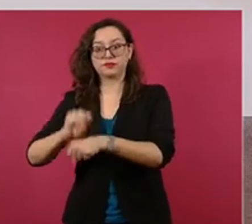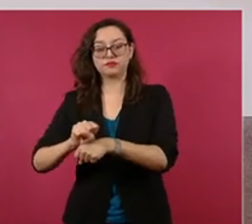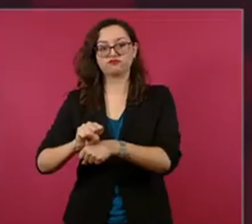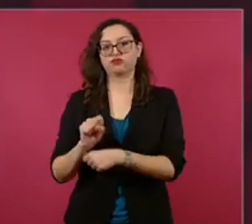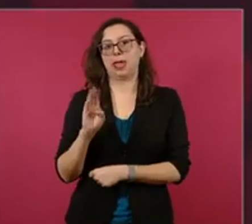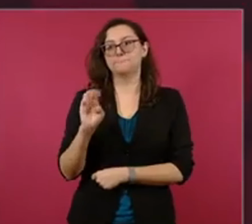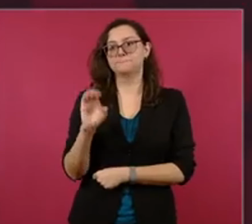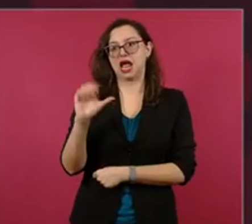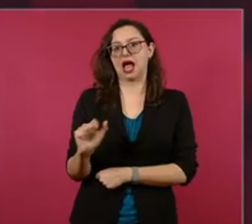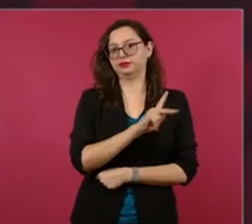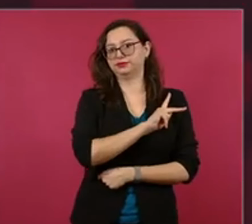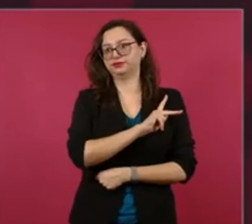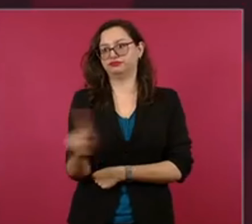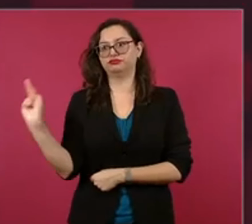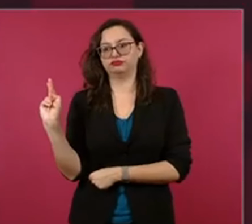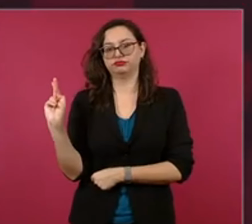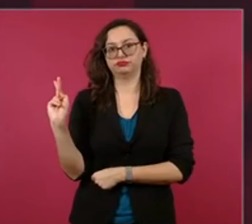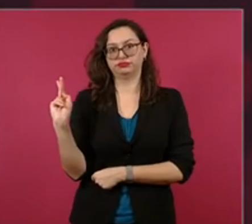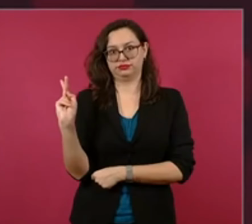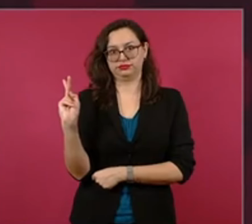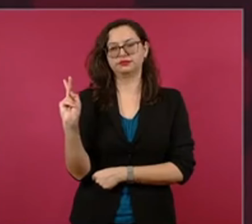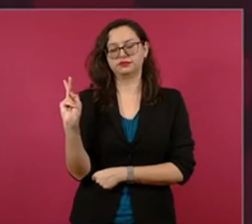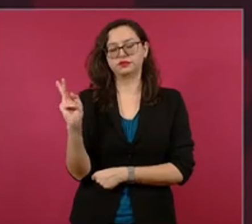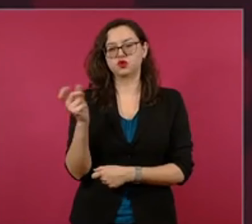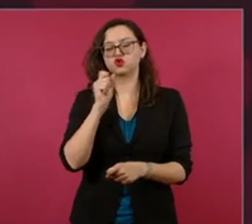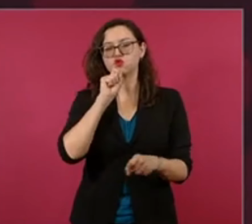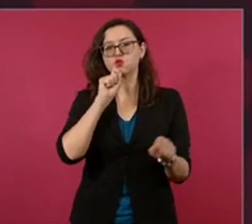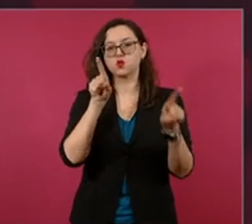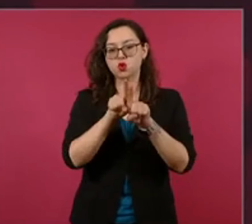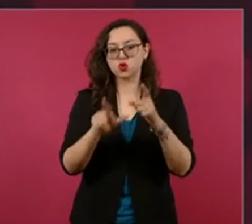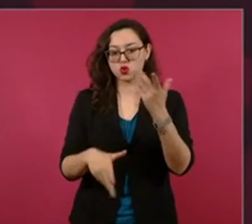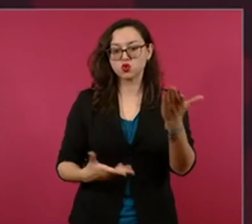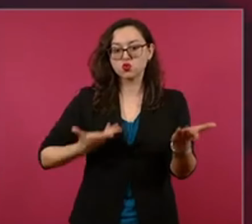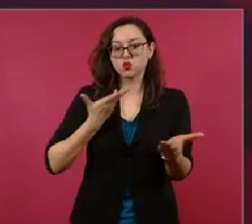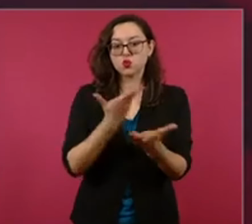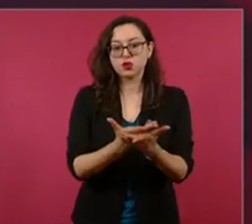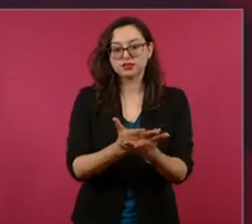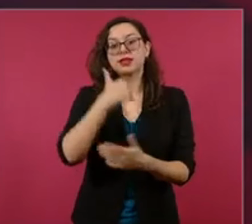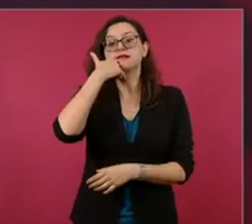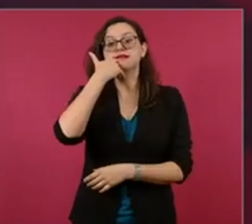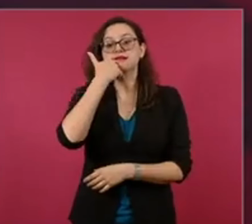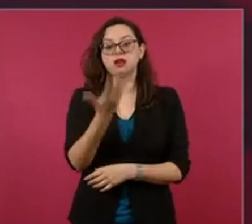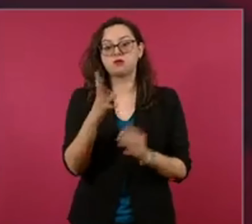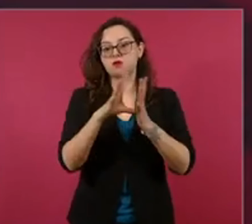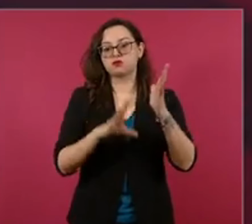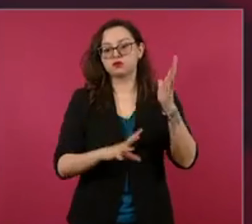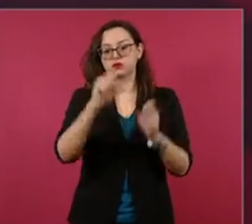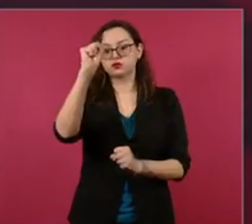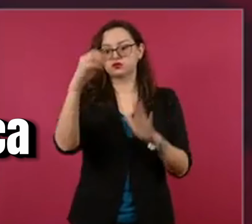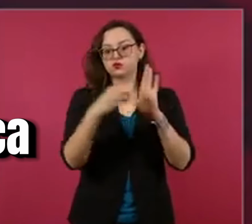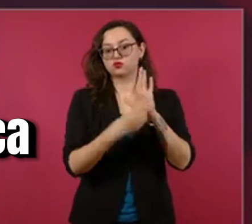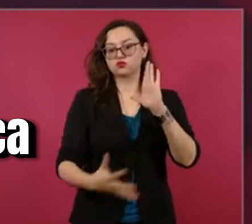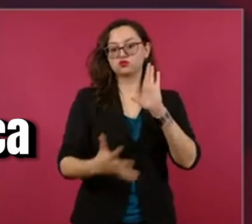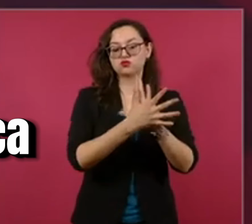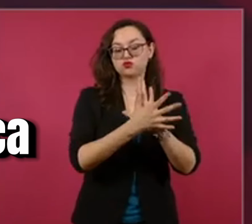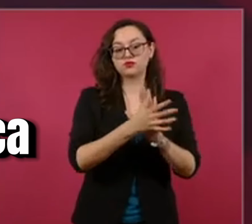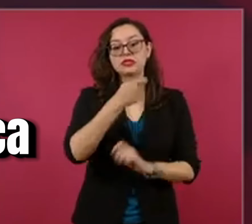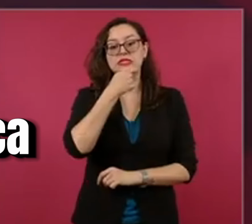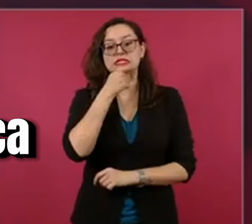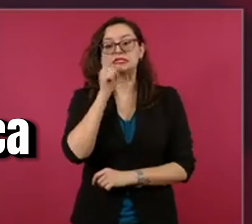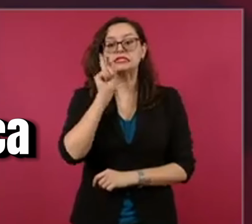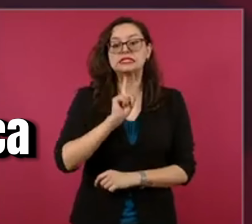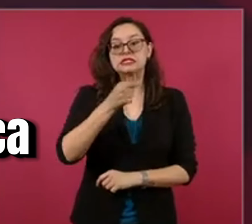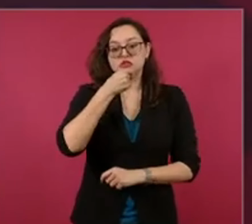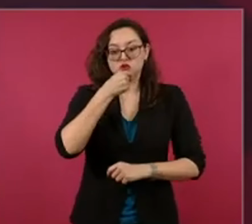objetivo es enviar también esta iniciativa que sea constitucional, que todos los niños, niñas, jóvenes de